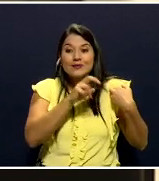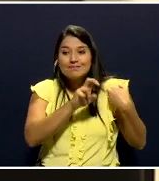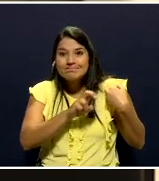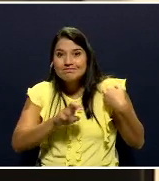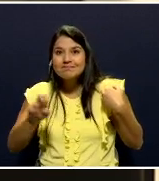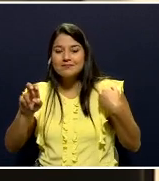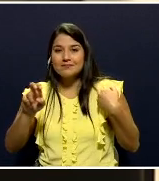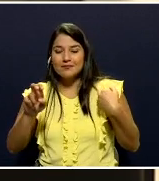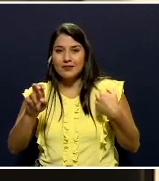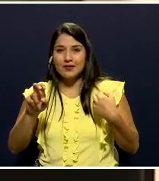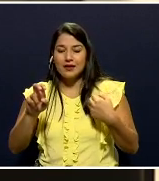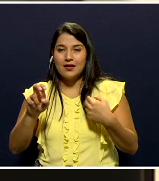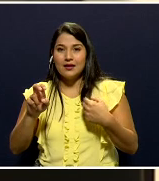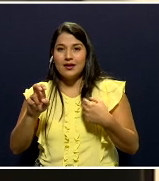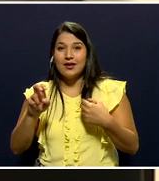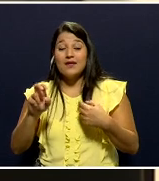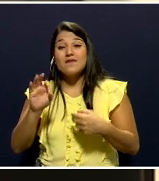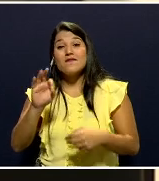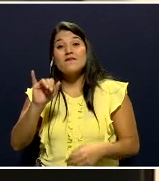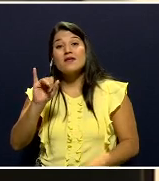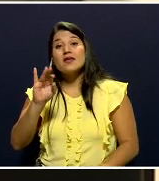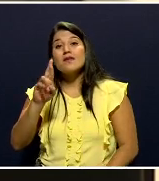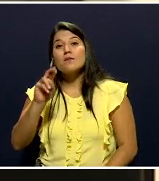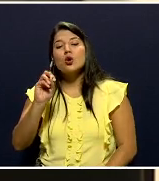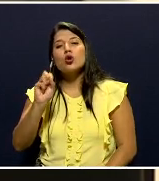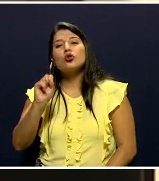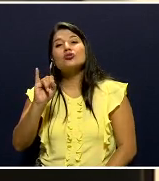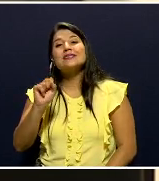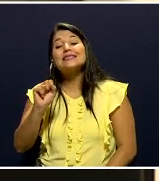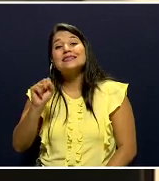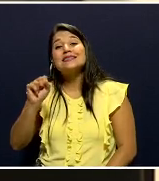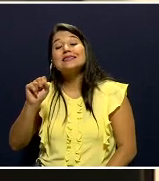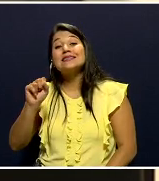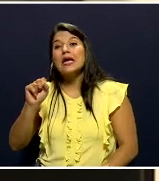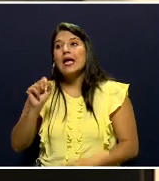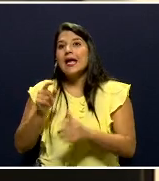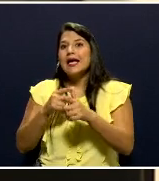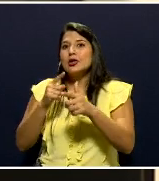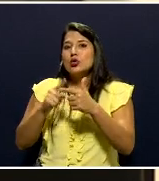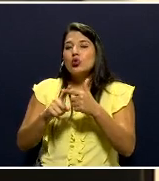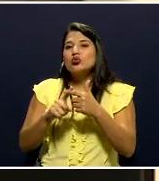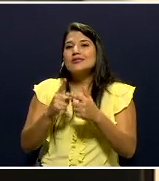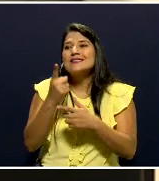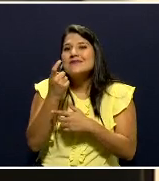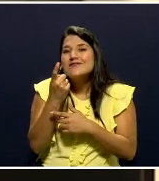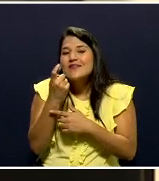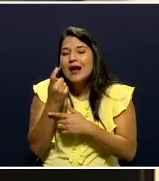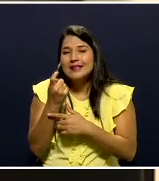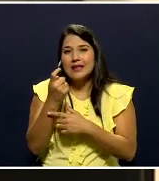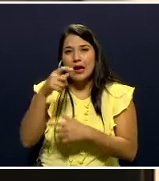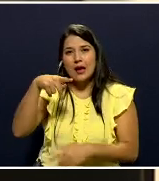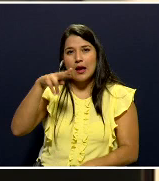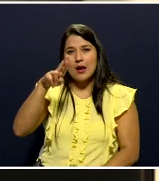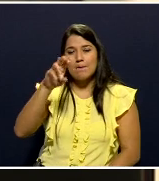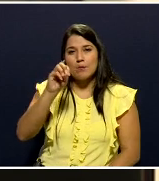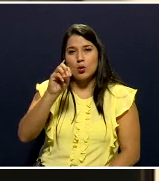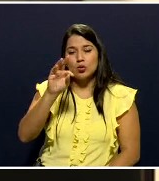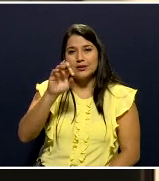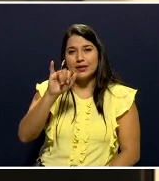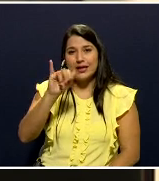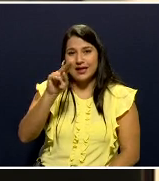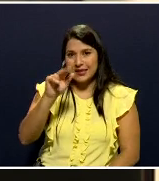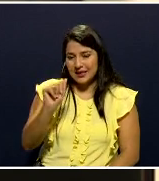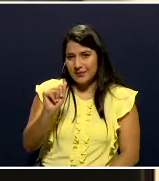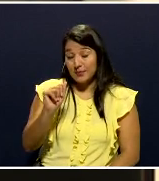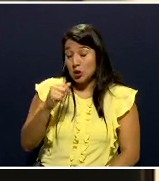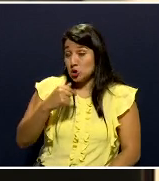quística hay una deficiencia en esa proteína de manera tal que las secreciones respiratorias tienden a ser muy viscosas.